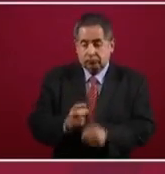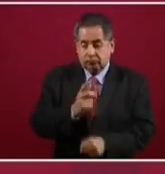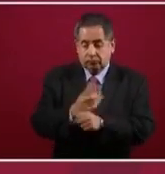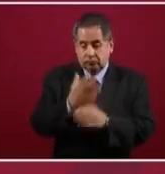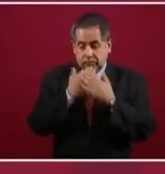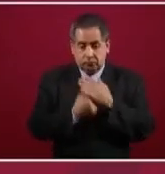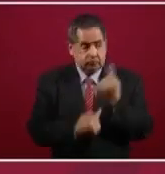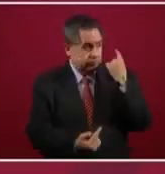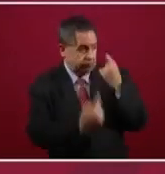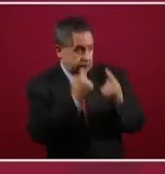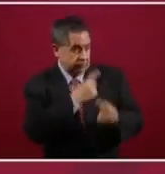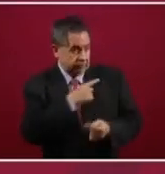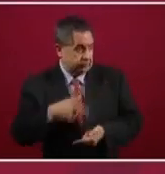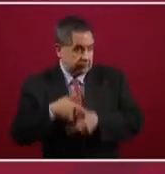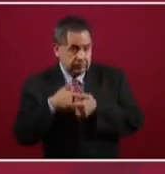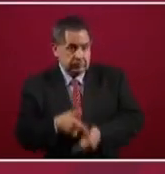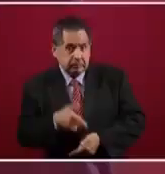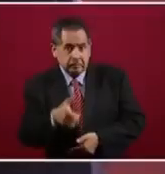niños